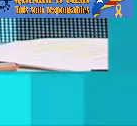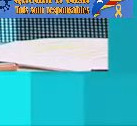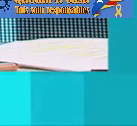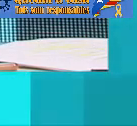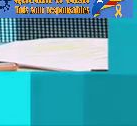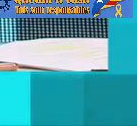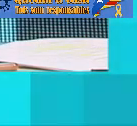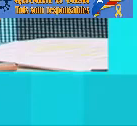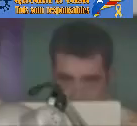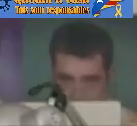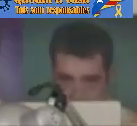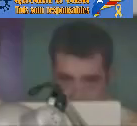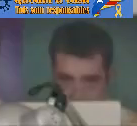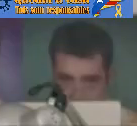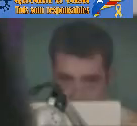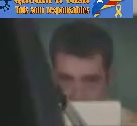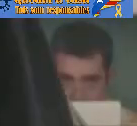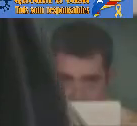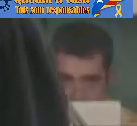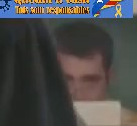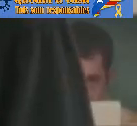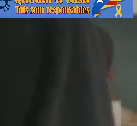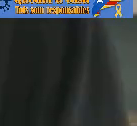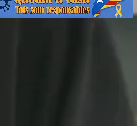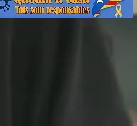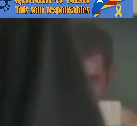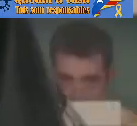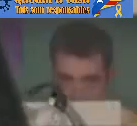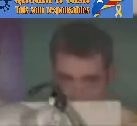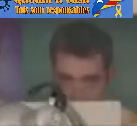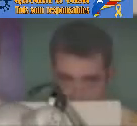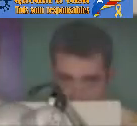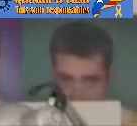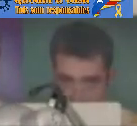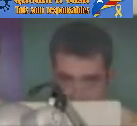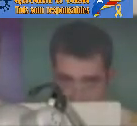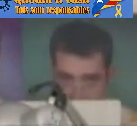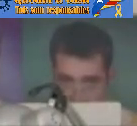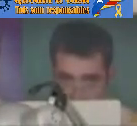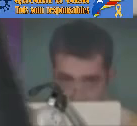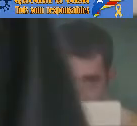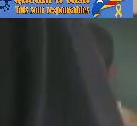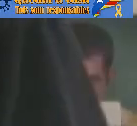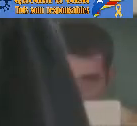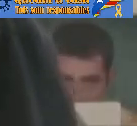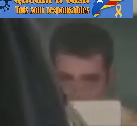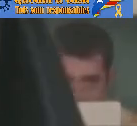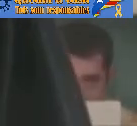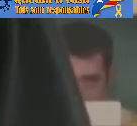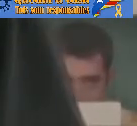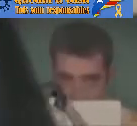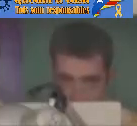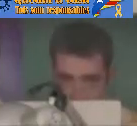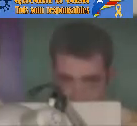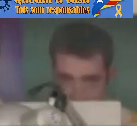Bueno, ver, preséntanosla. No sales ahora con una. Sí, bueno, pues se llama Alphonsa,